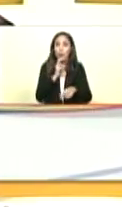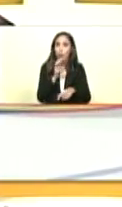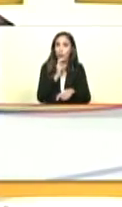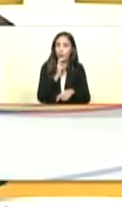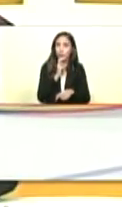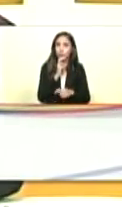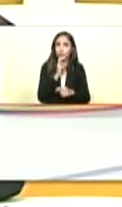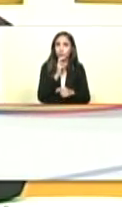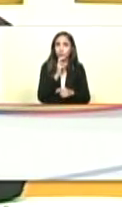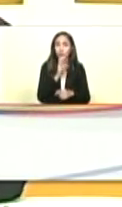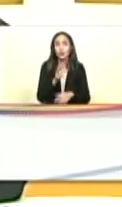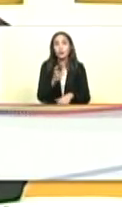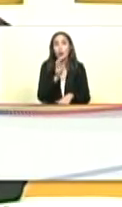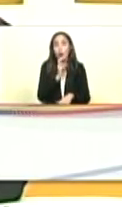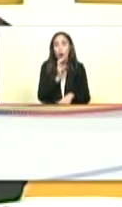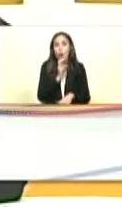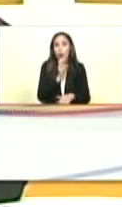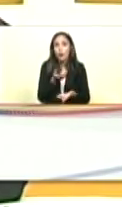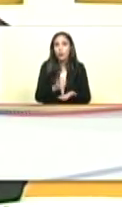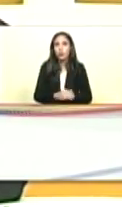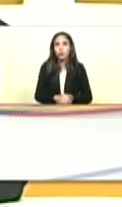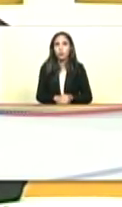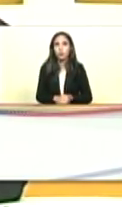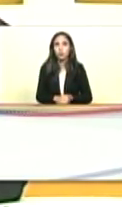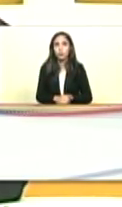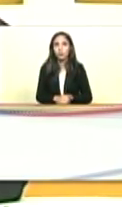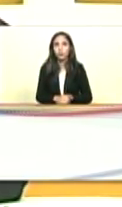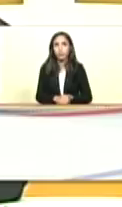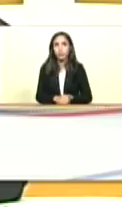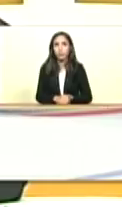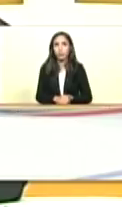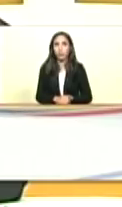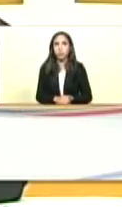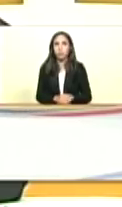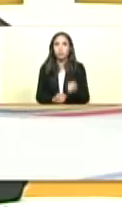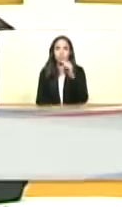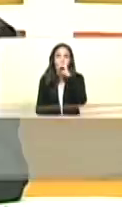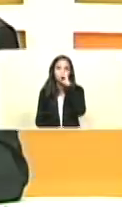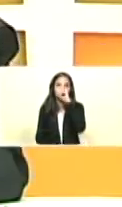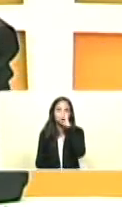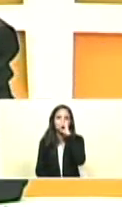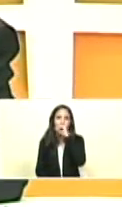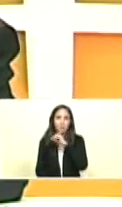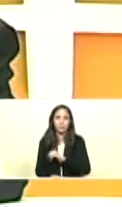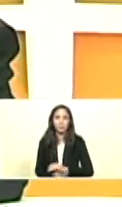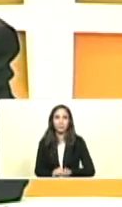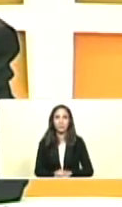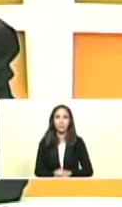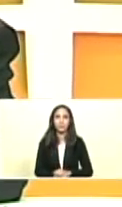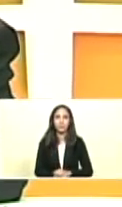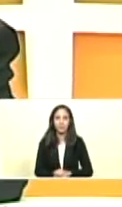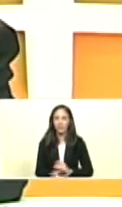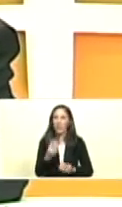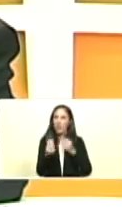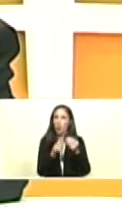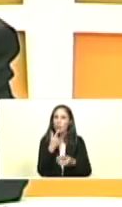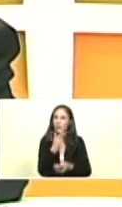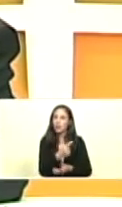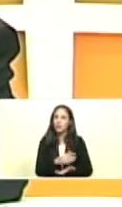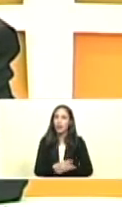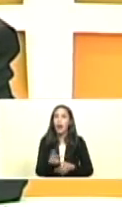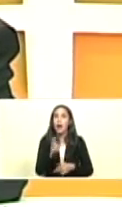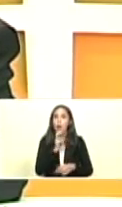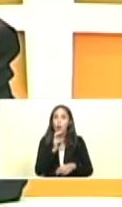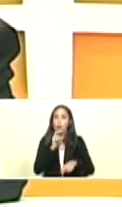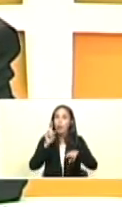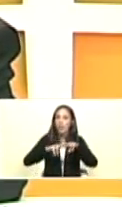oro negro, the black gold. ¿Se dice? ¿Qué dice Quevedo? ¿Está bien dicho? ¿Cómo